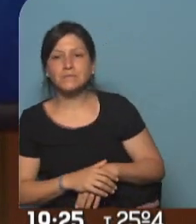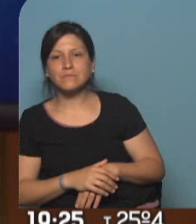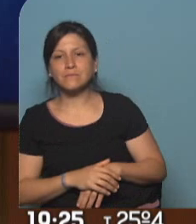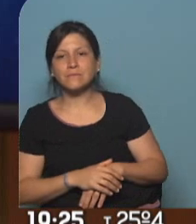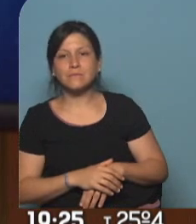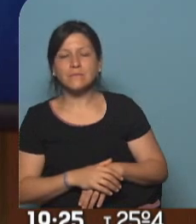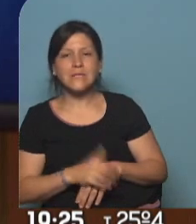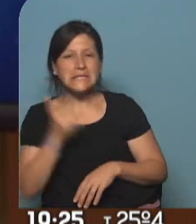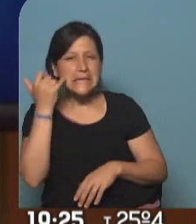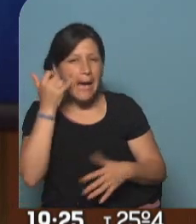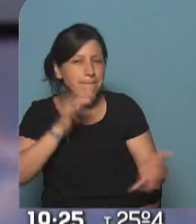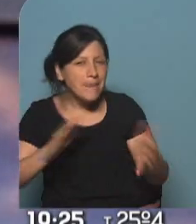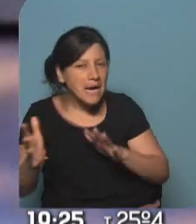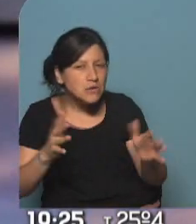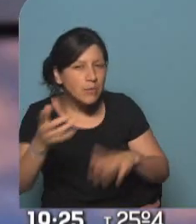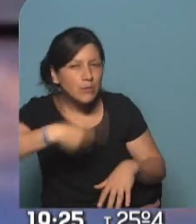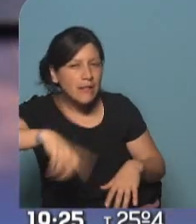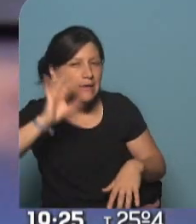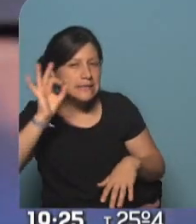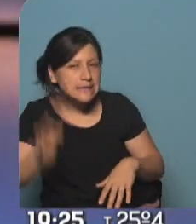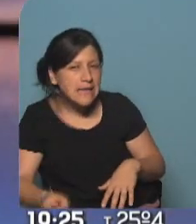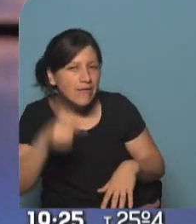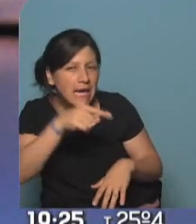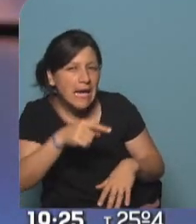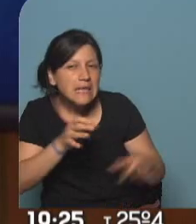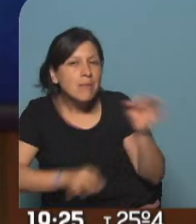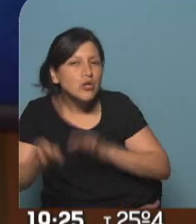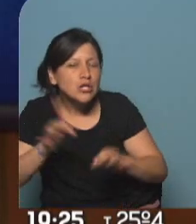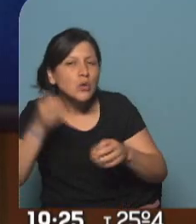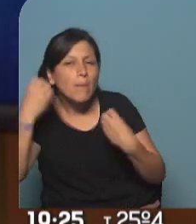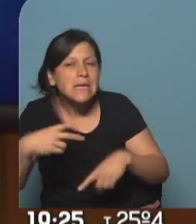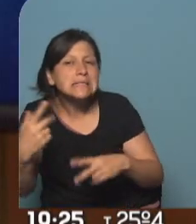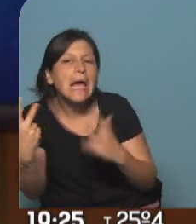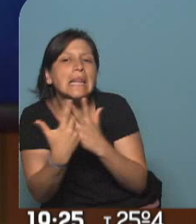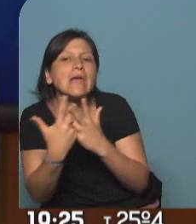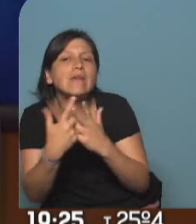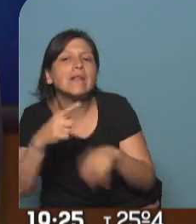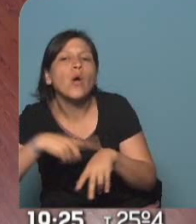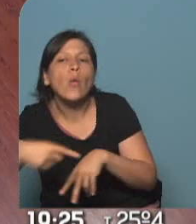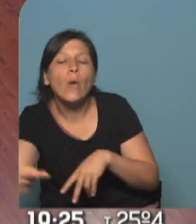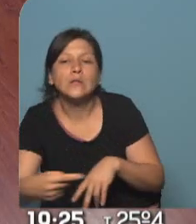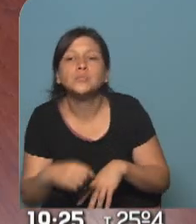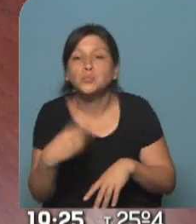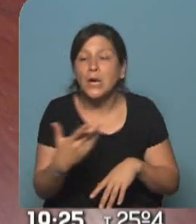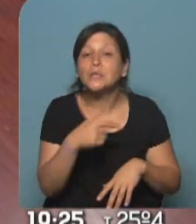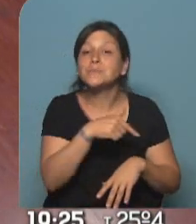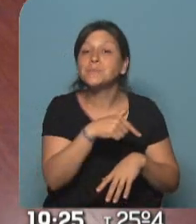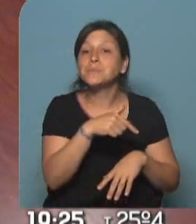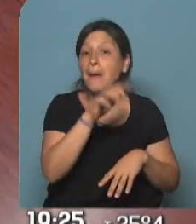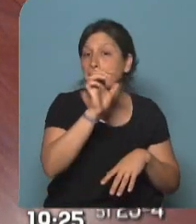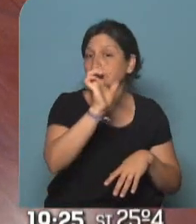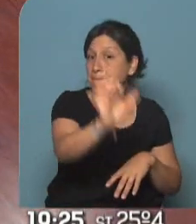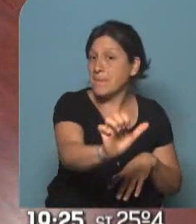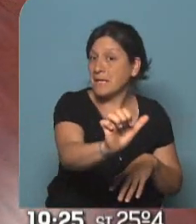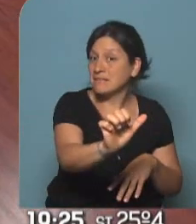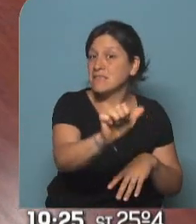más o menos tienen noción de cuándo se comenzará a tratar este proyecto bueno el día martes en los ministerios de justicia a nuestro ministerio de